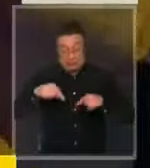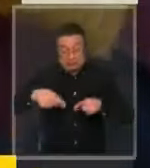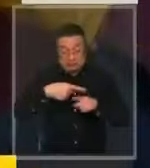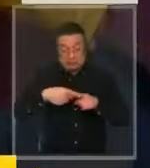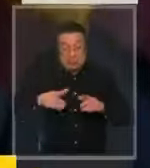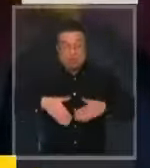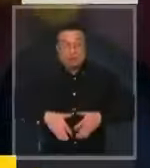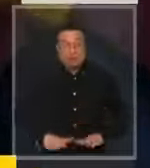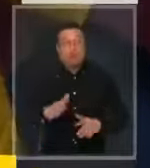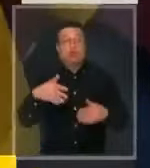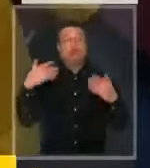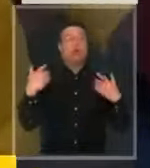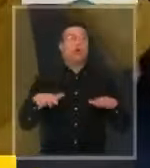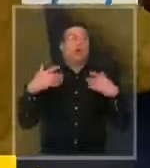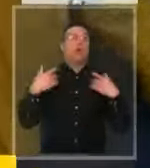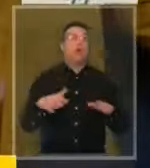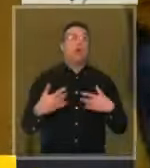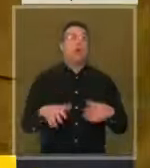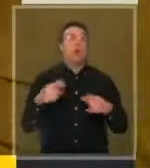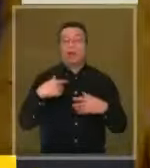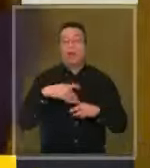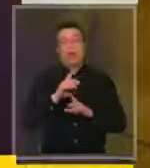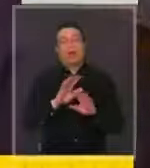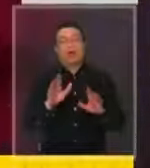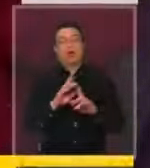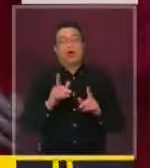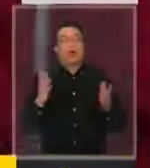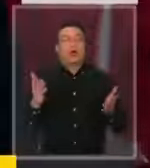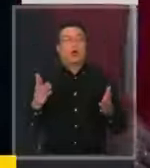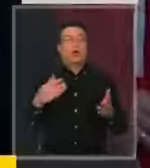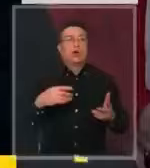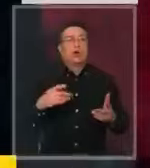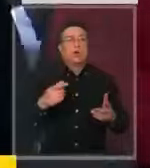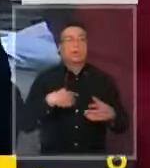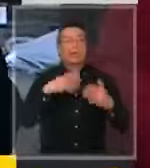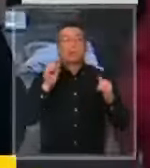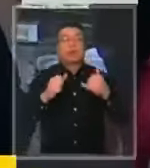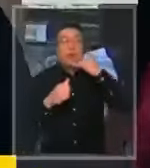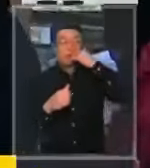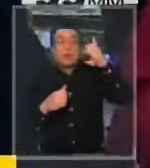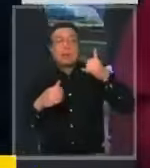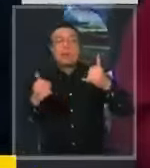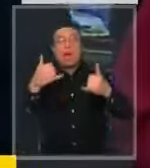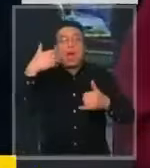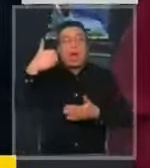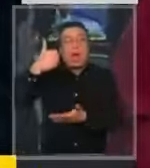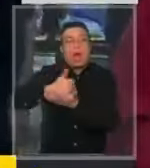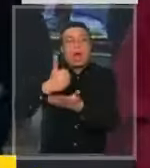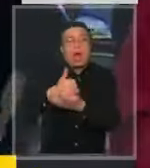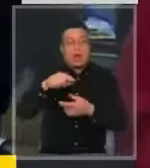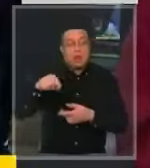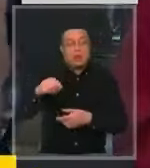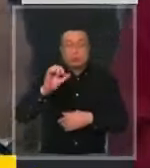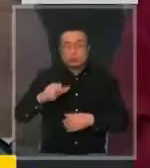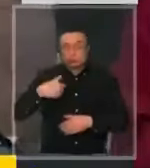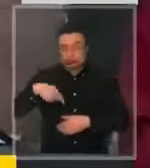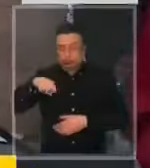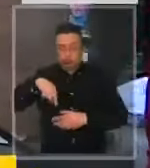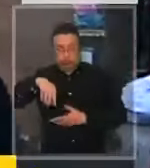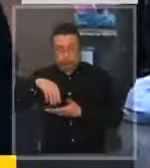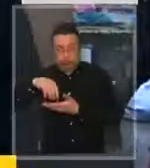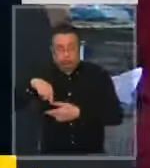No, increíble, o sea, está corta. Deberíamos... ¿No podemos llamar al alcalde desde acá de producción para ver que sí,